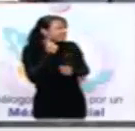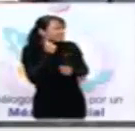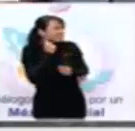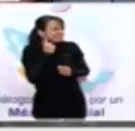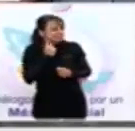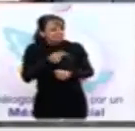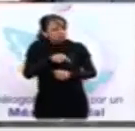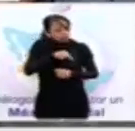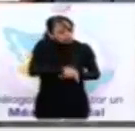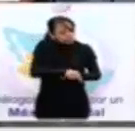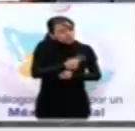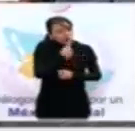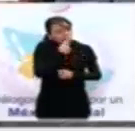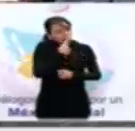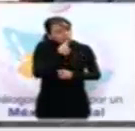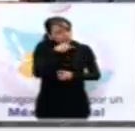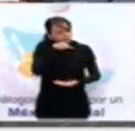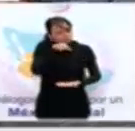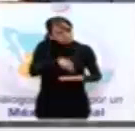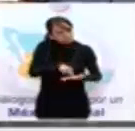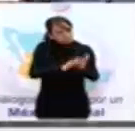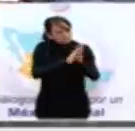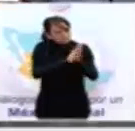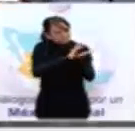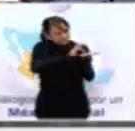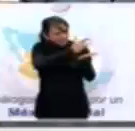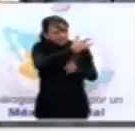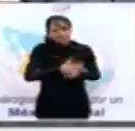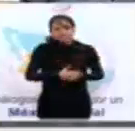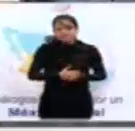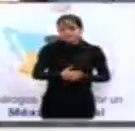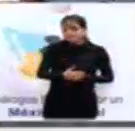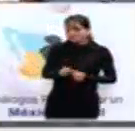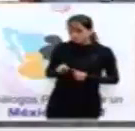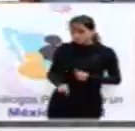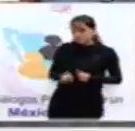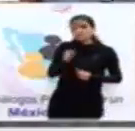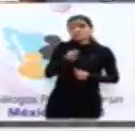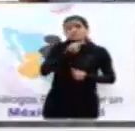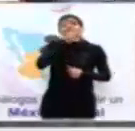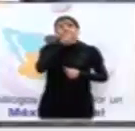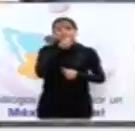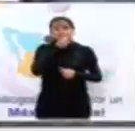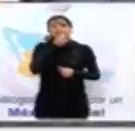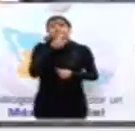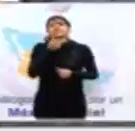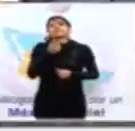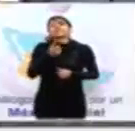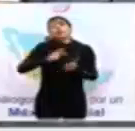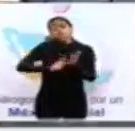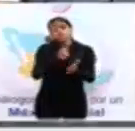¿Nos ayuda con el micrófono, por favor, senador? El botón rojo. Gracias.